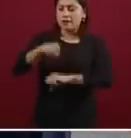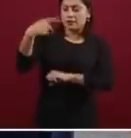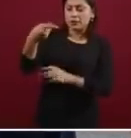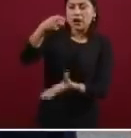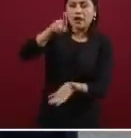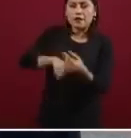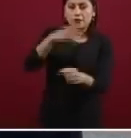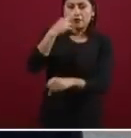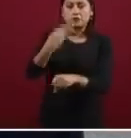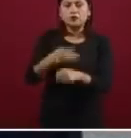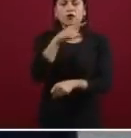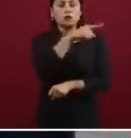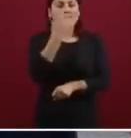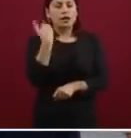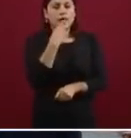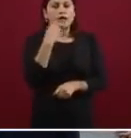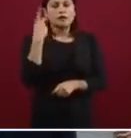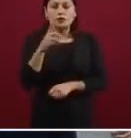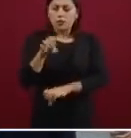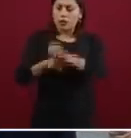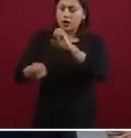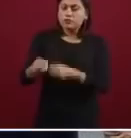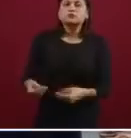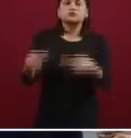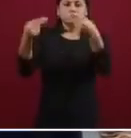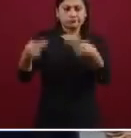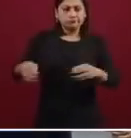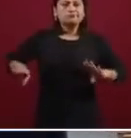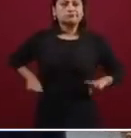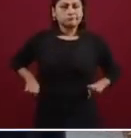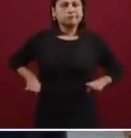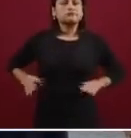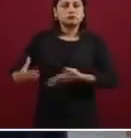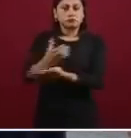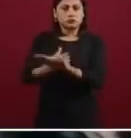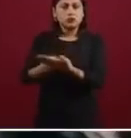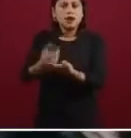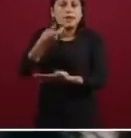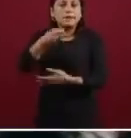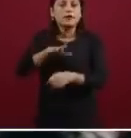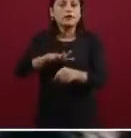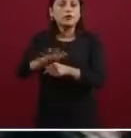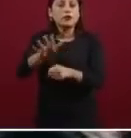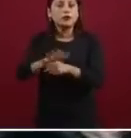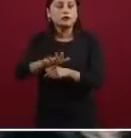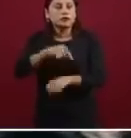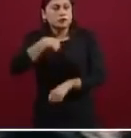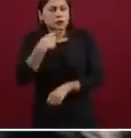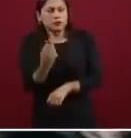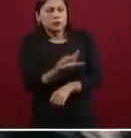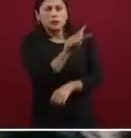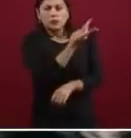ellos tienen que hacer negocios y ganancias razonables que son según usted